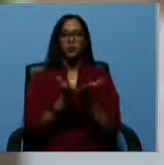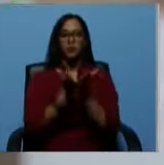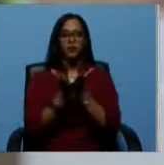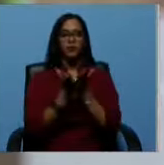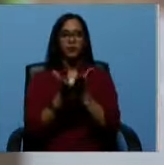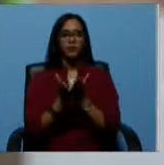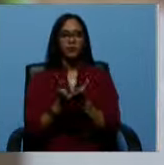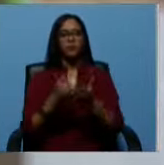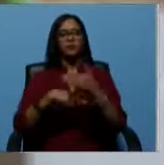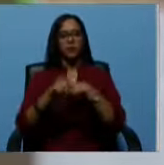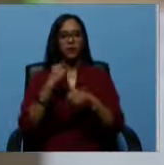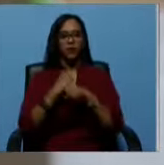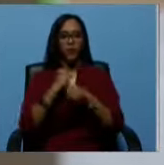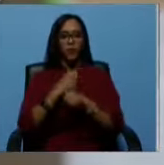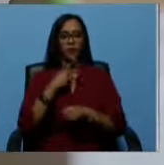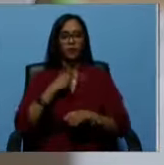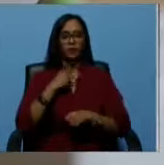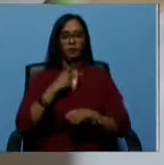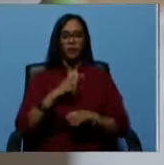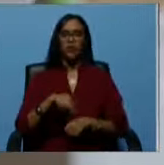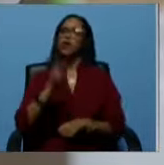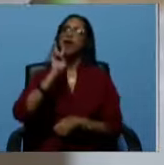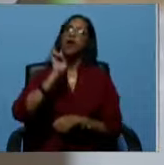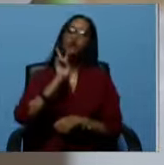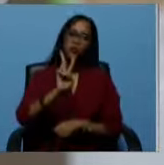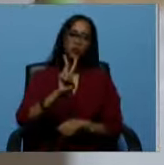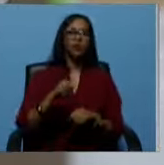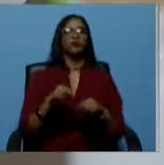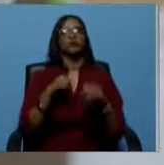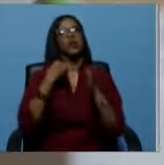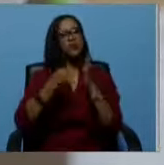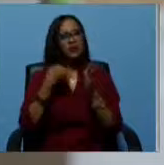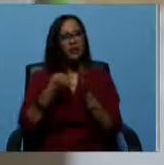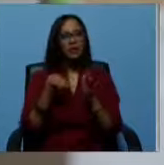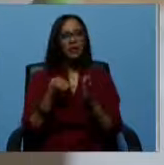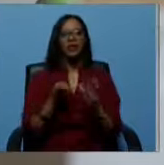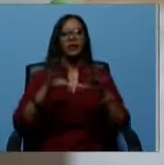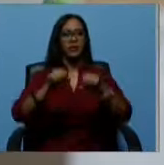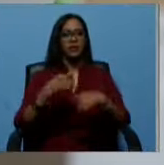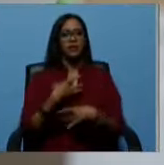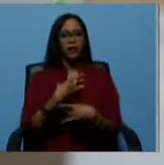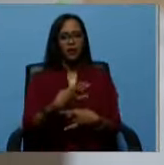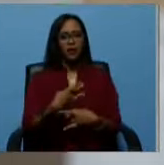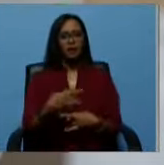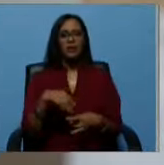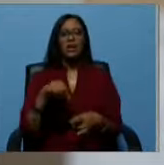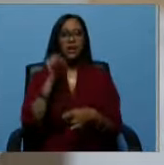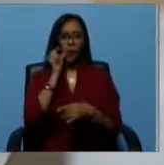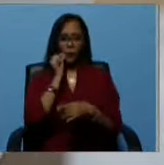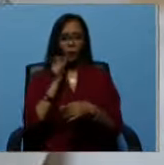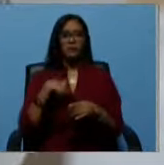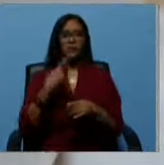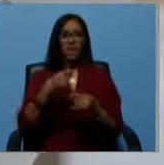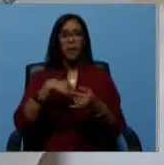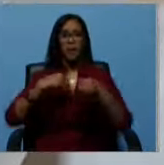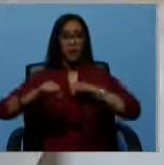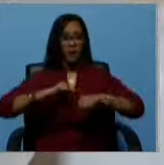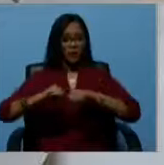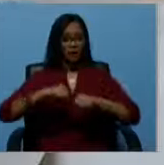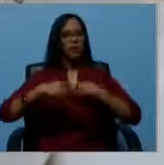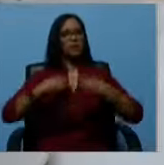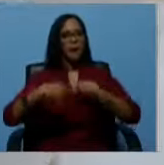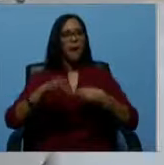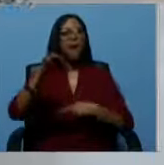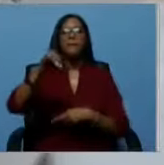se incorporó al trabajo político. Dos organizaciones concitaron el interés de Enrique, el Movimiento de Izquierda Revolucionario MIR y